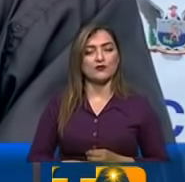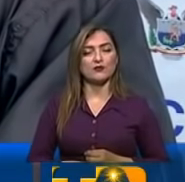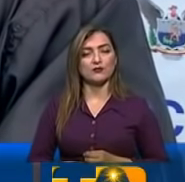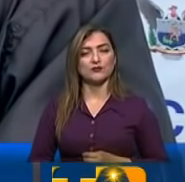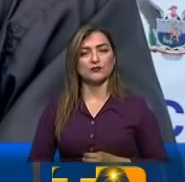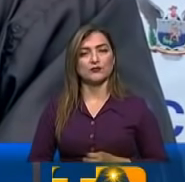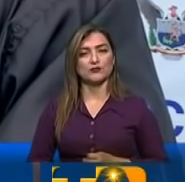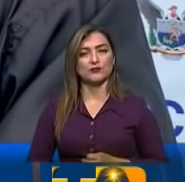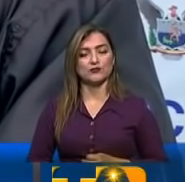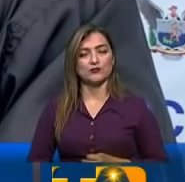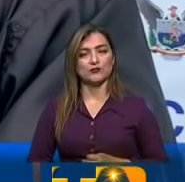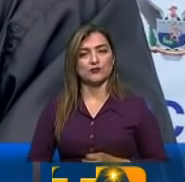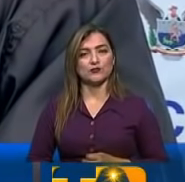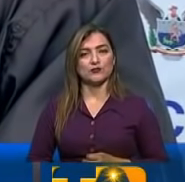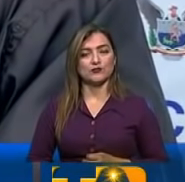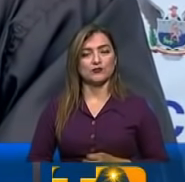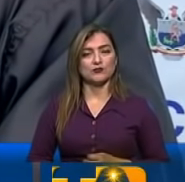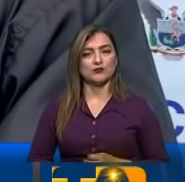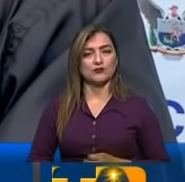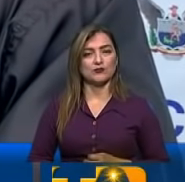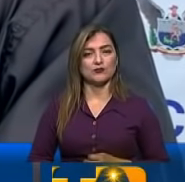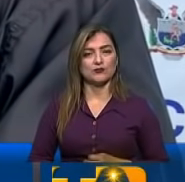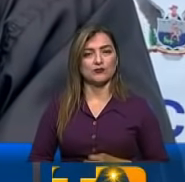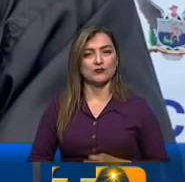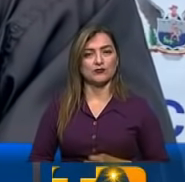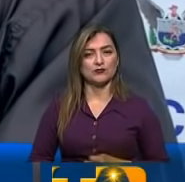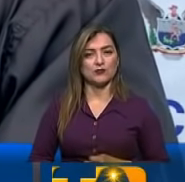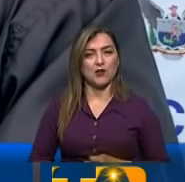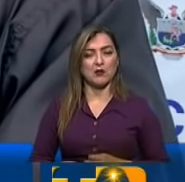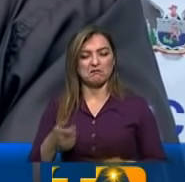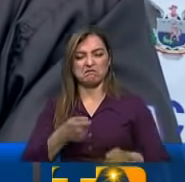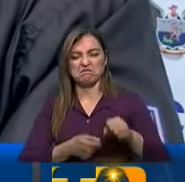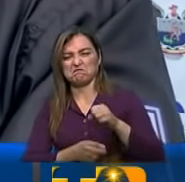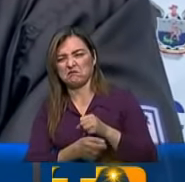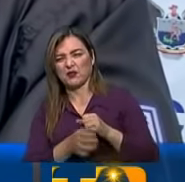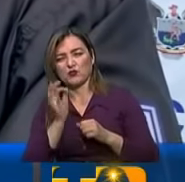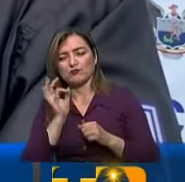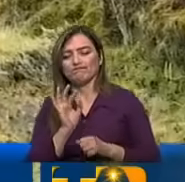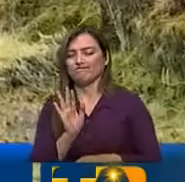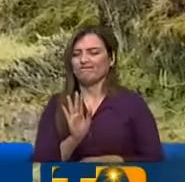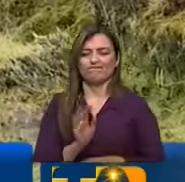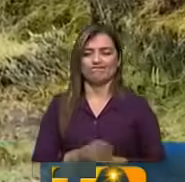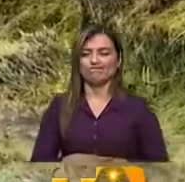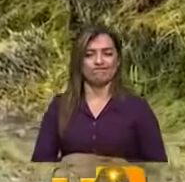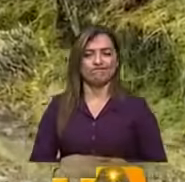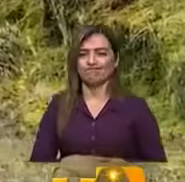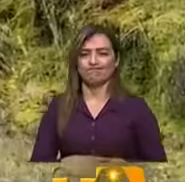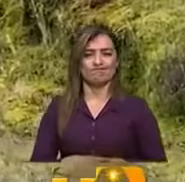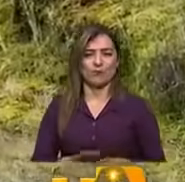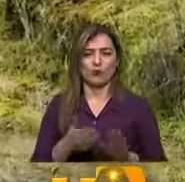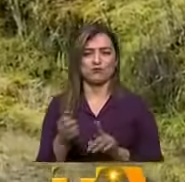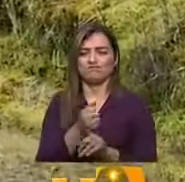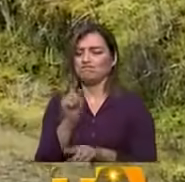descartando la posibilidad de que haya existido un posible femicidio y un suicidio posterior. Se descartaría una